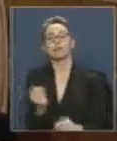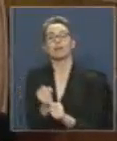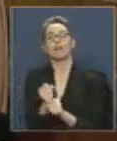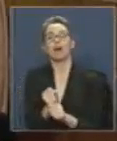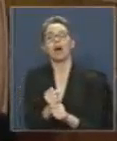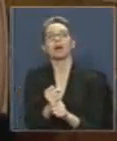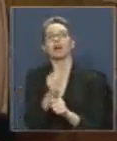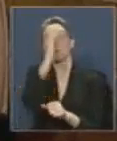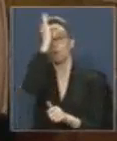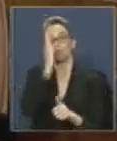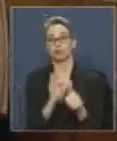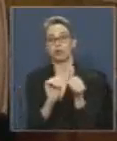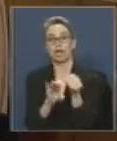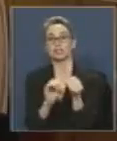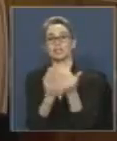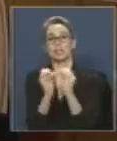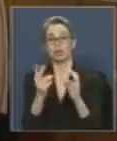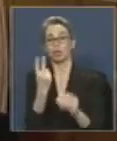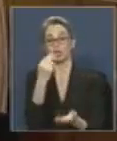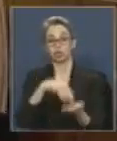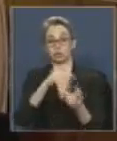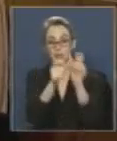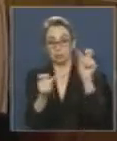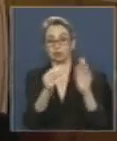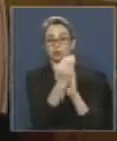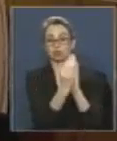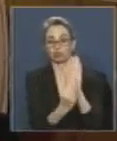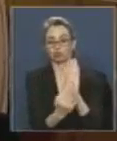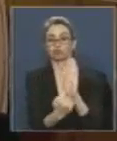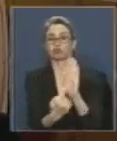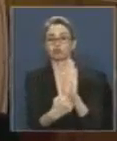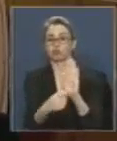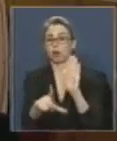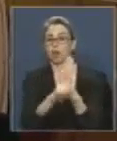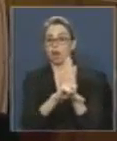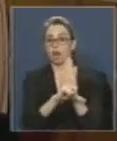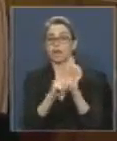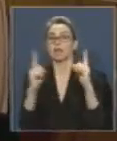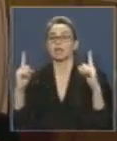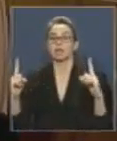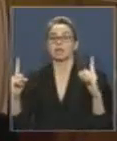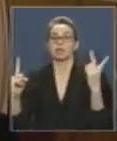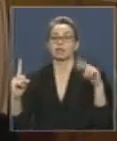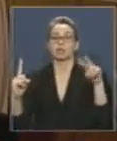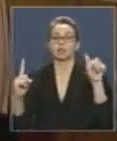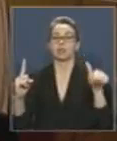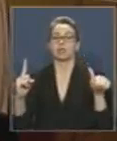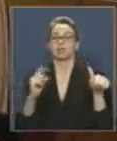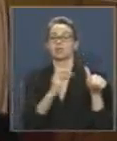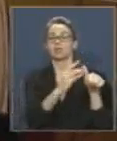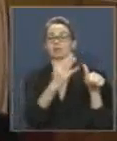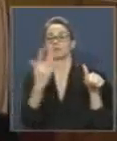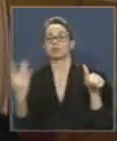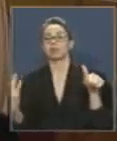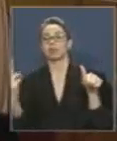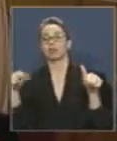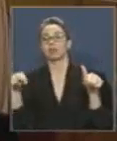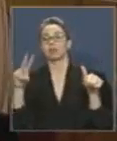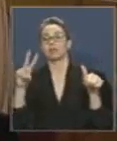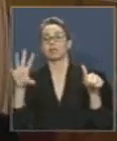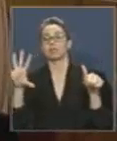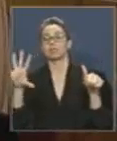todo Chile. 12.000 beneficiarios establecía la ley en un periodo que iba del 2016 al año